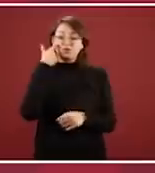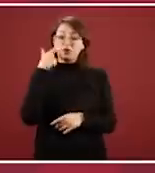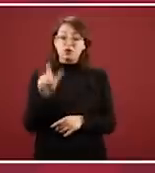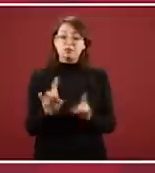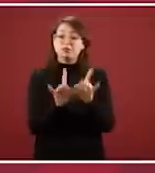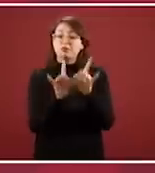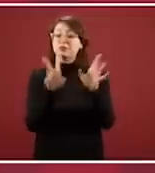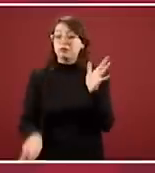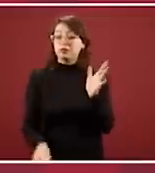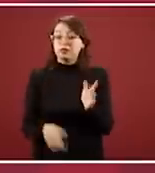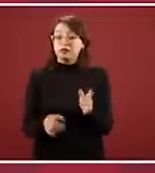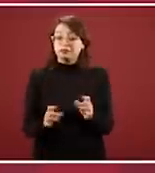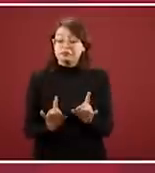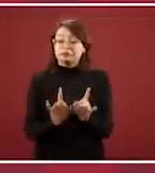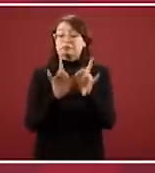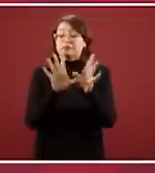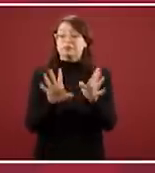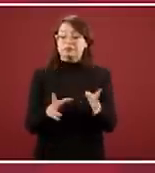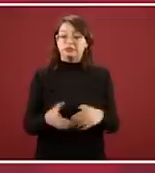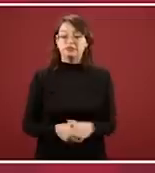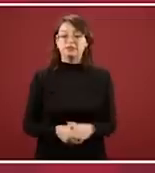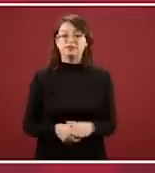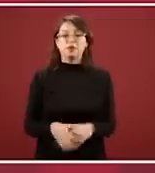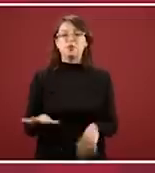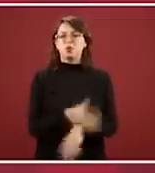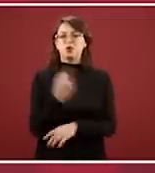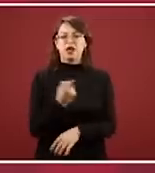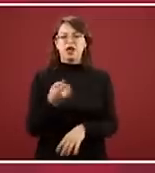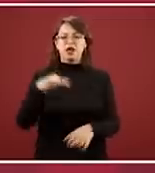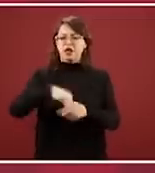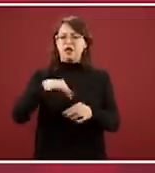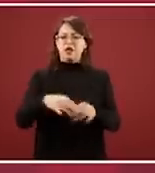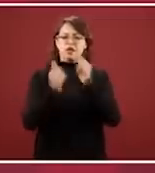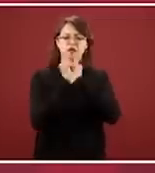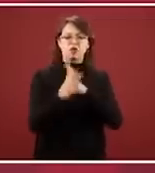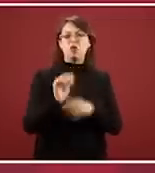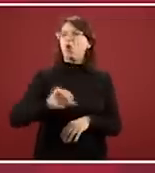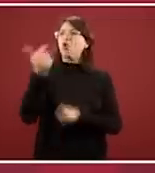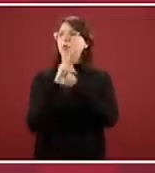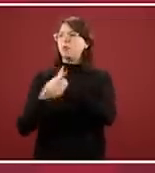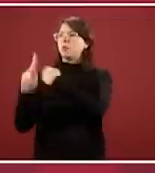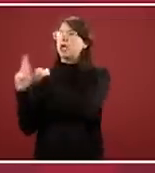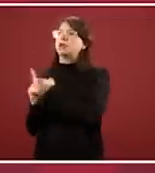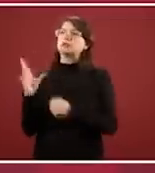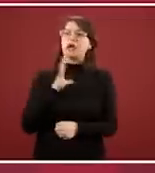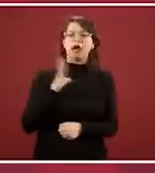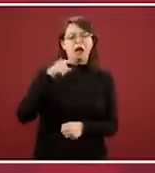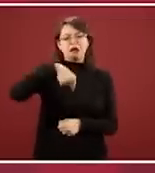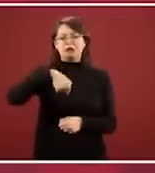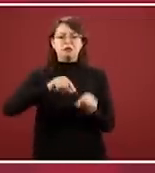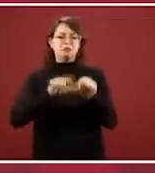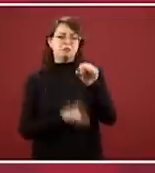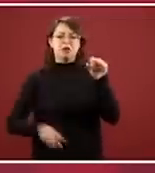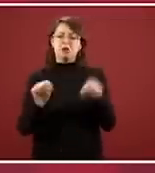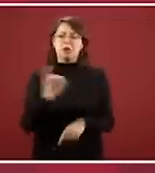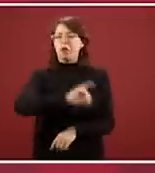vaya a suceder eso, ¿no? Que pasaba en otras partes. Aquí no. Aquí no. Aquí